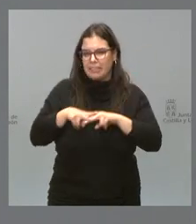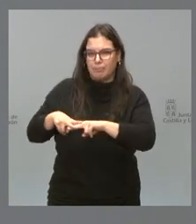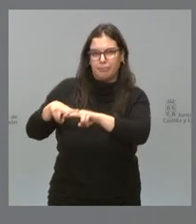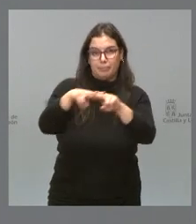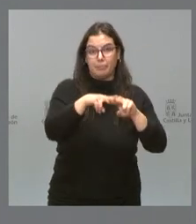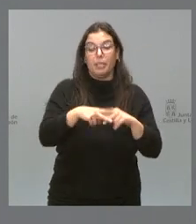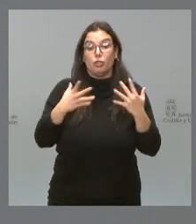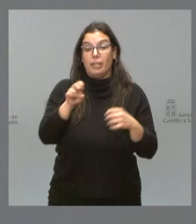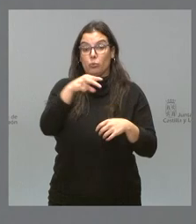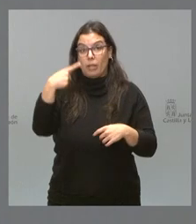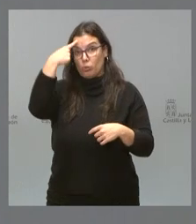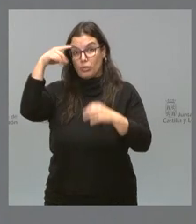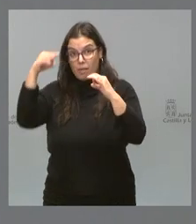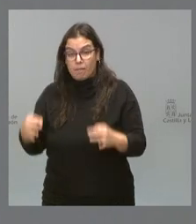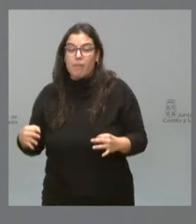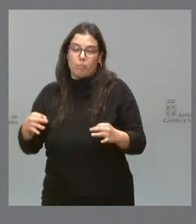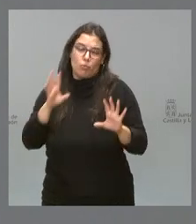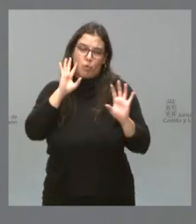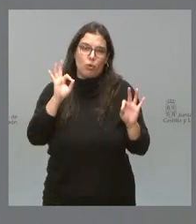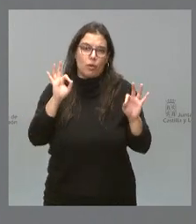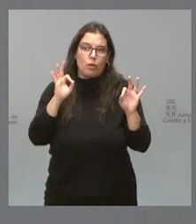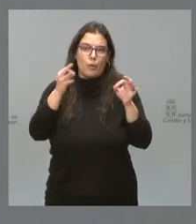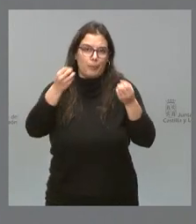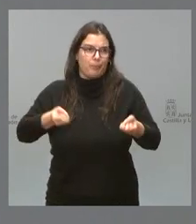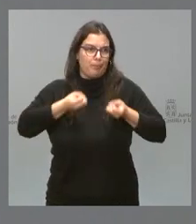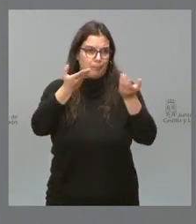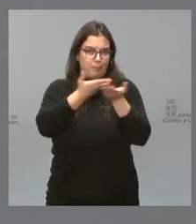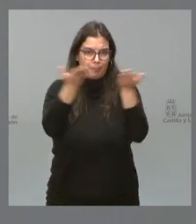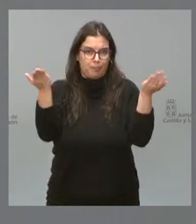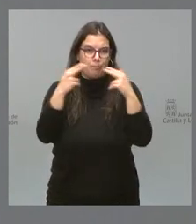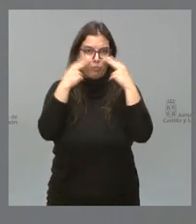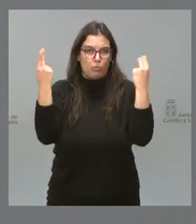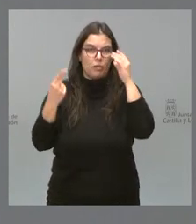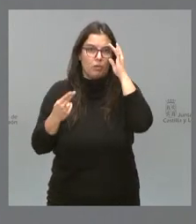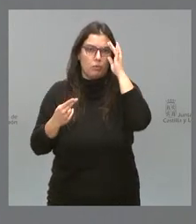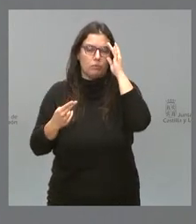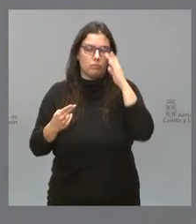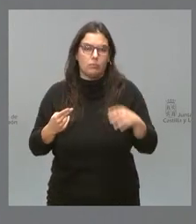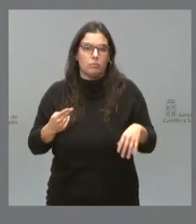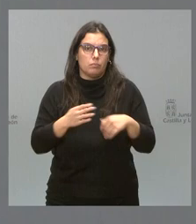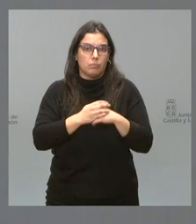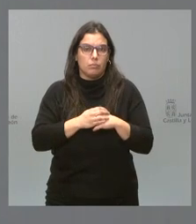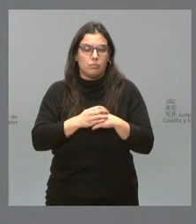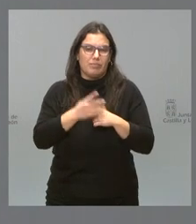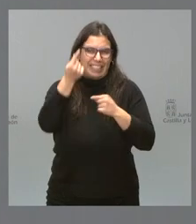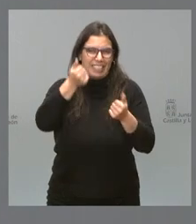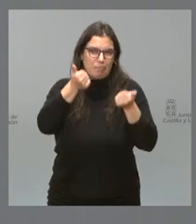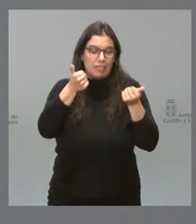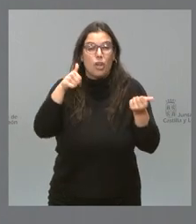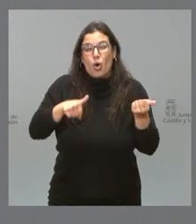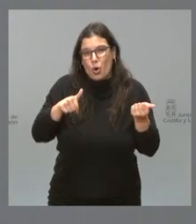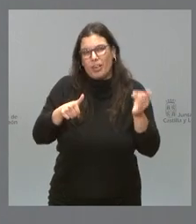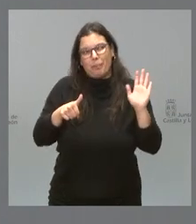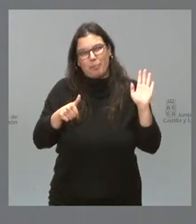cuanto se sepa esta información pues podrá estar a disposición de todos ustedes una cuestión más detallada yo creo que hoy